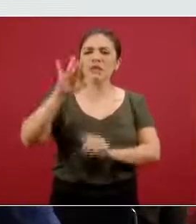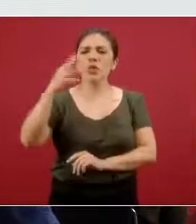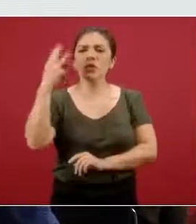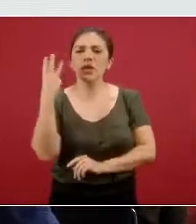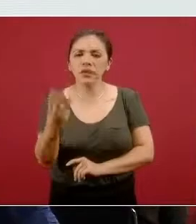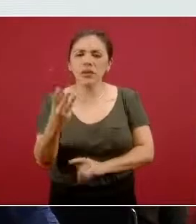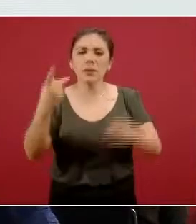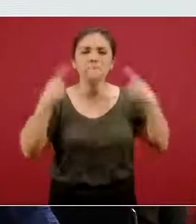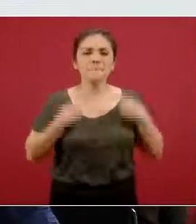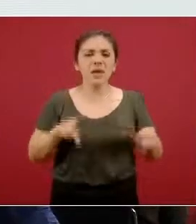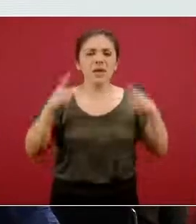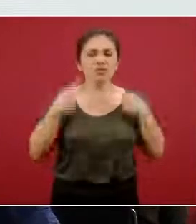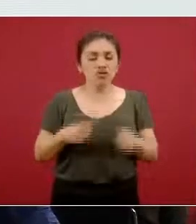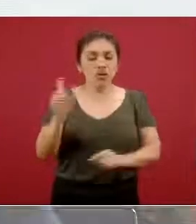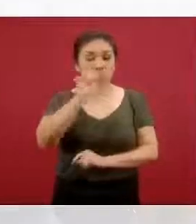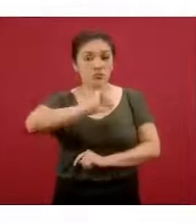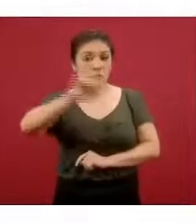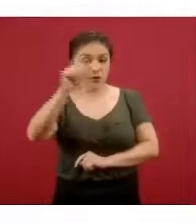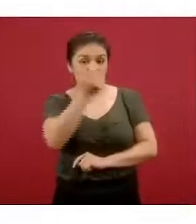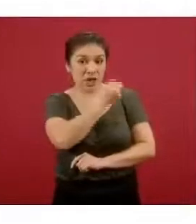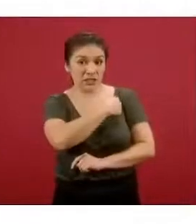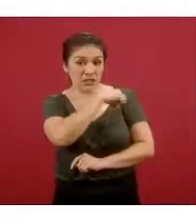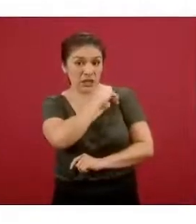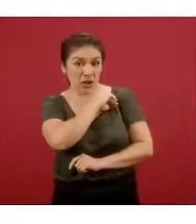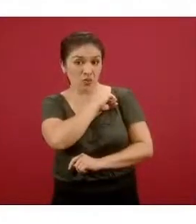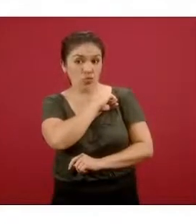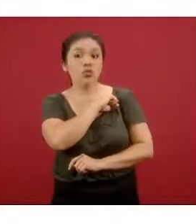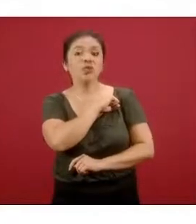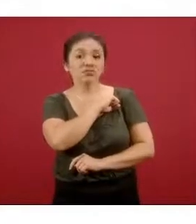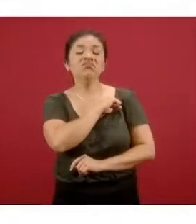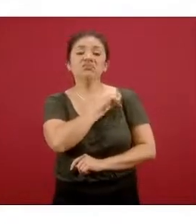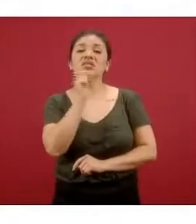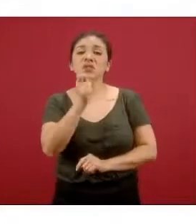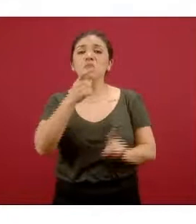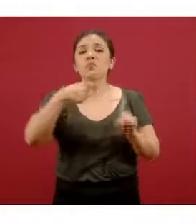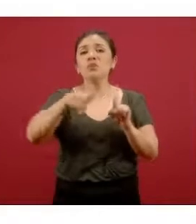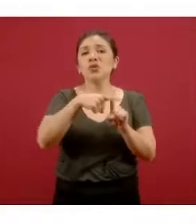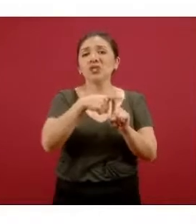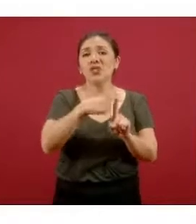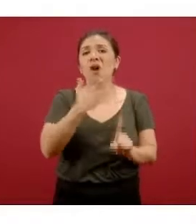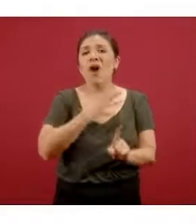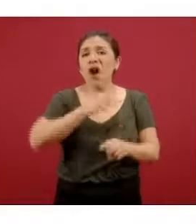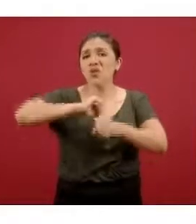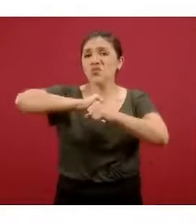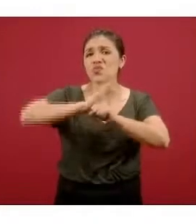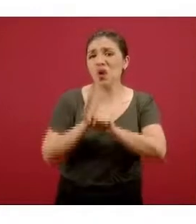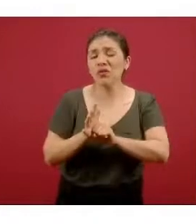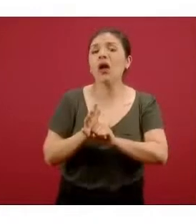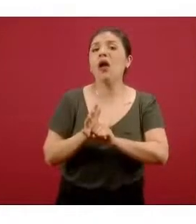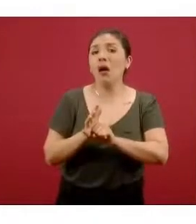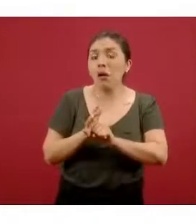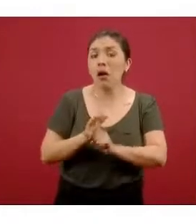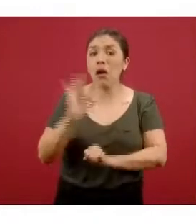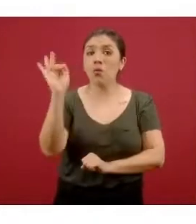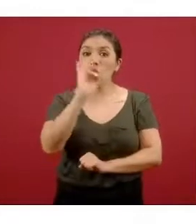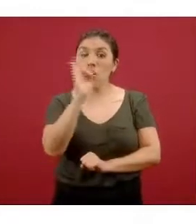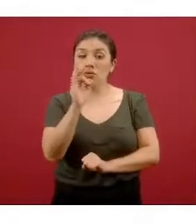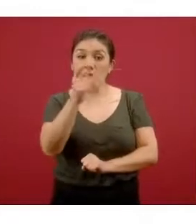127.053 personas profesionales de la salud que han sido confirmadas a la enfermedad, es porque al momento que ellas